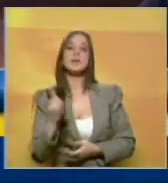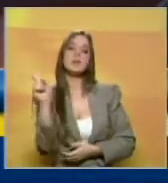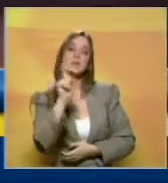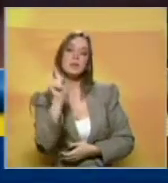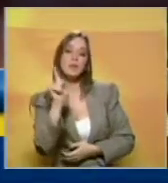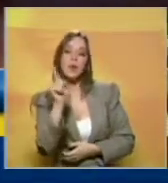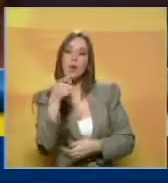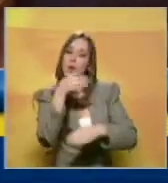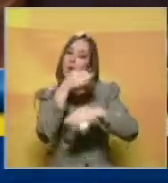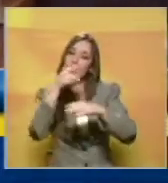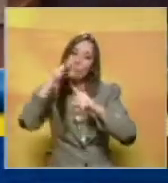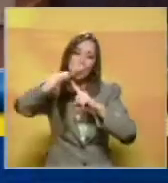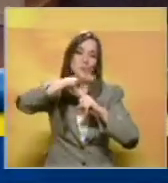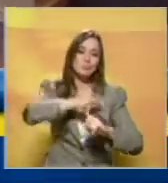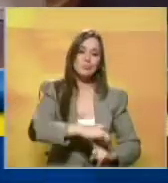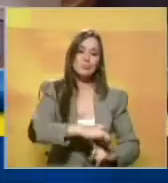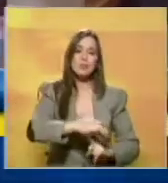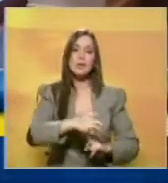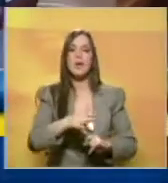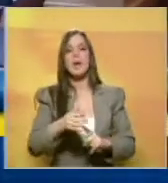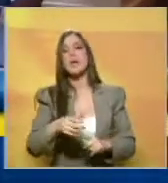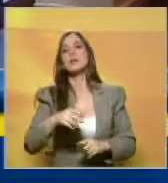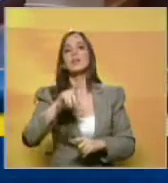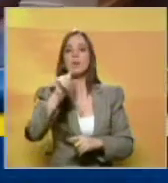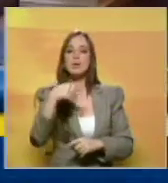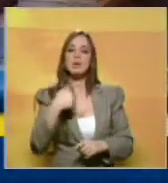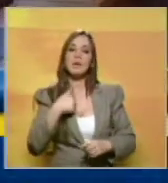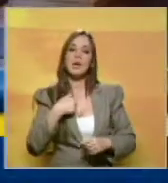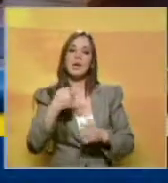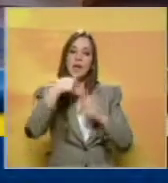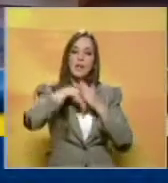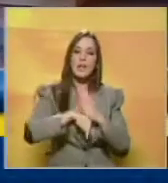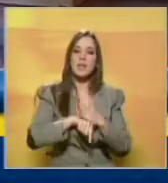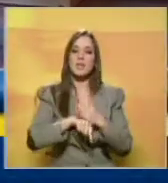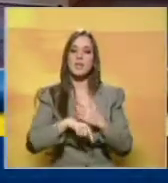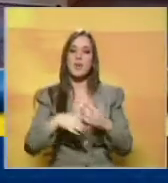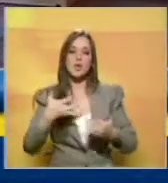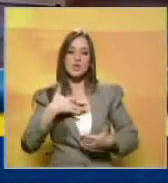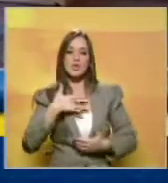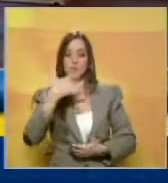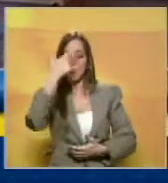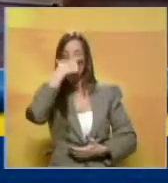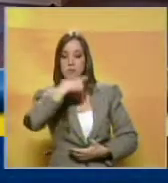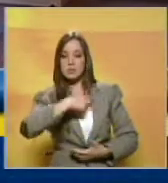No me humilles, si adentro está quien